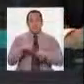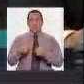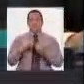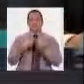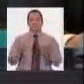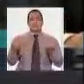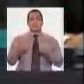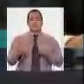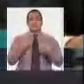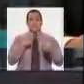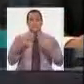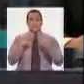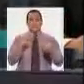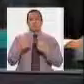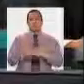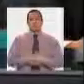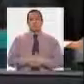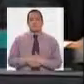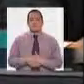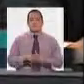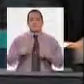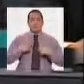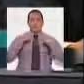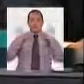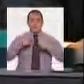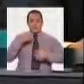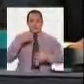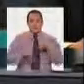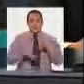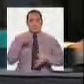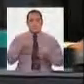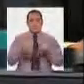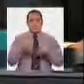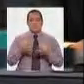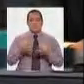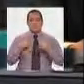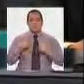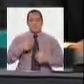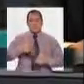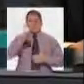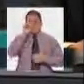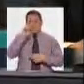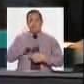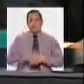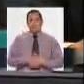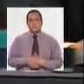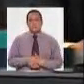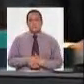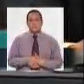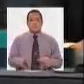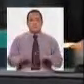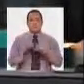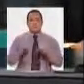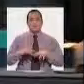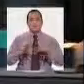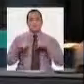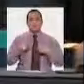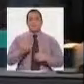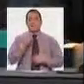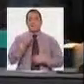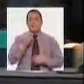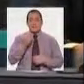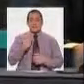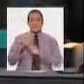de discusiones. Las decisiones judiciales de la República del Perú la toman a cargo los jueces.